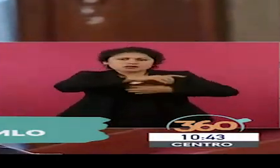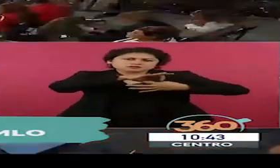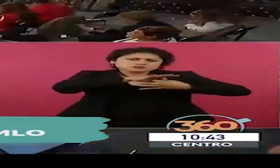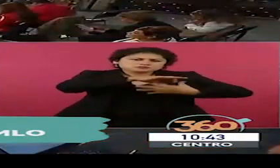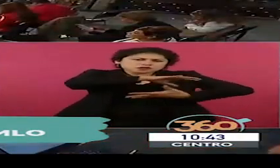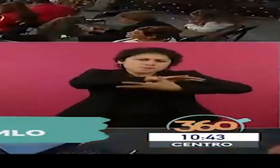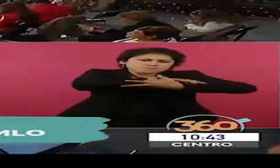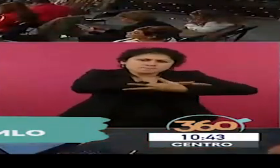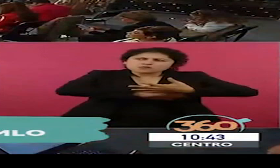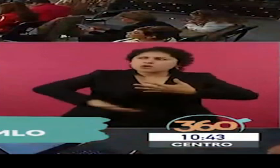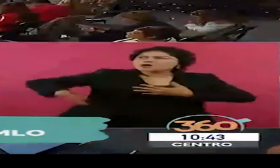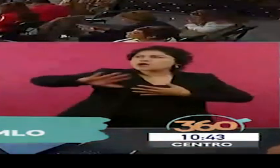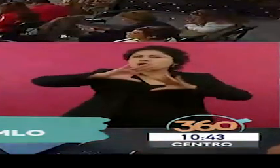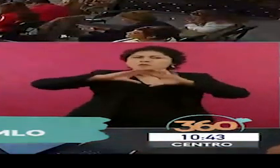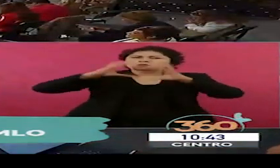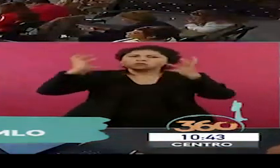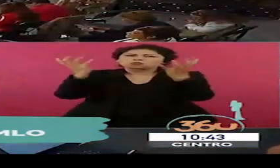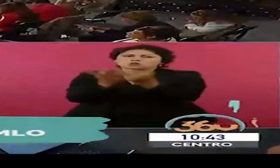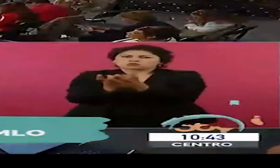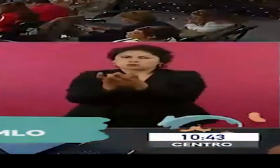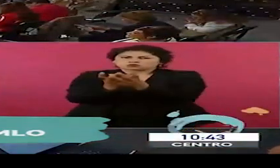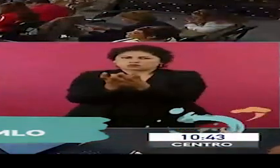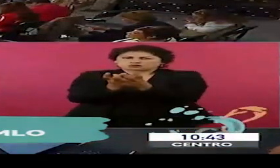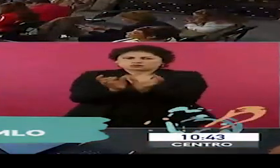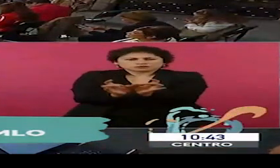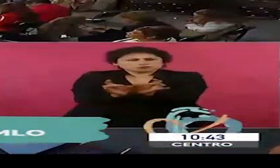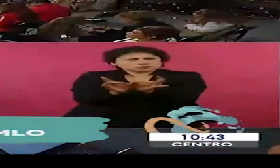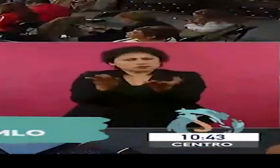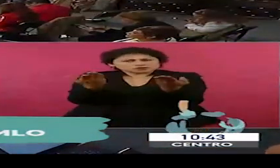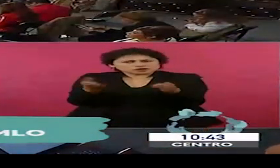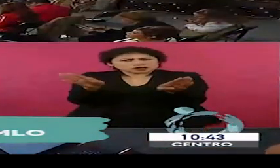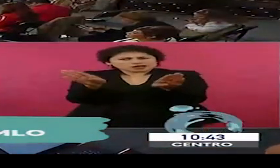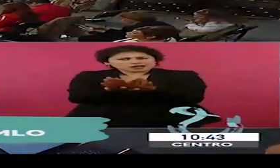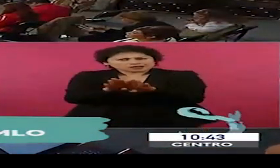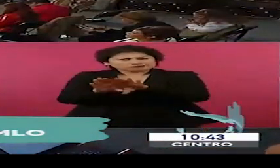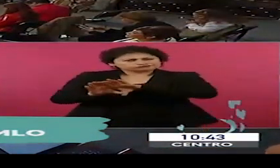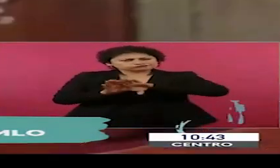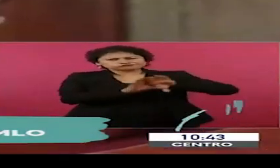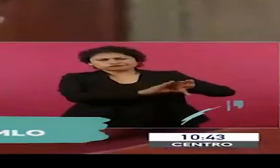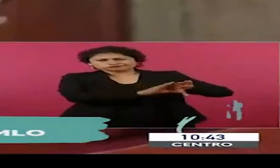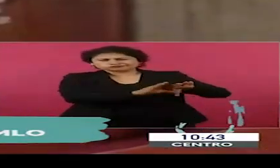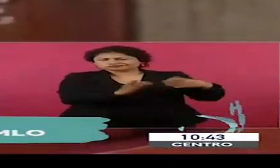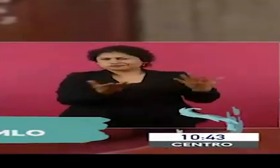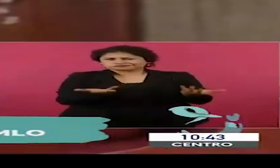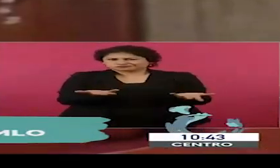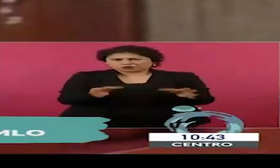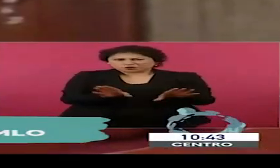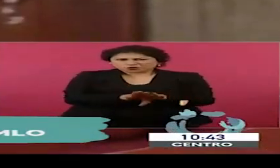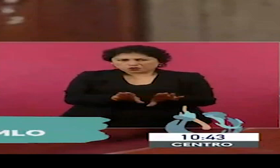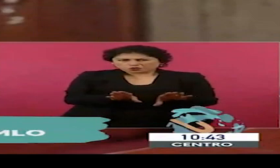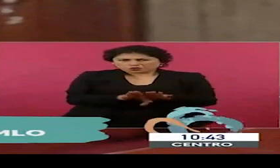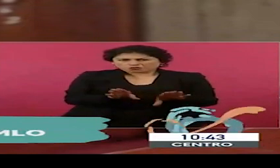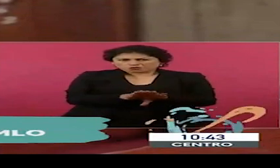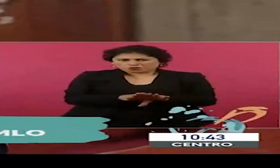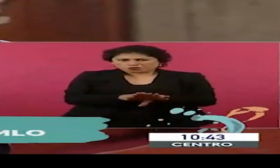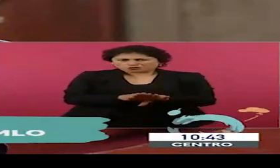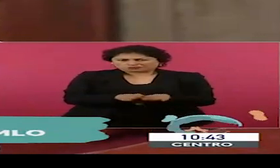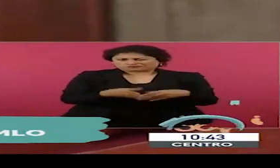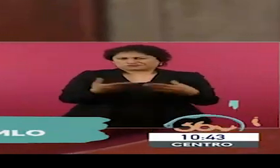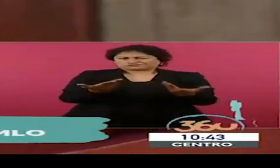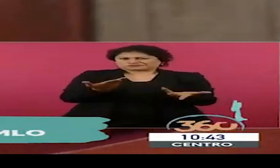mundo en un gueto de un espacio cerrado donde se